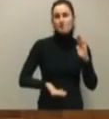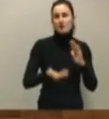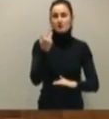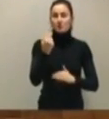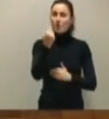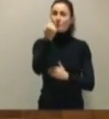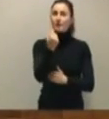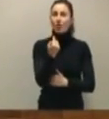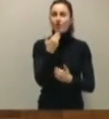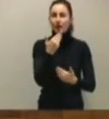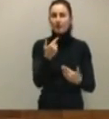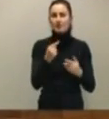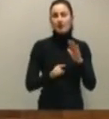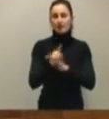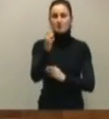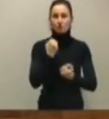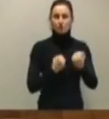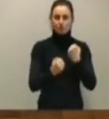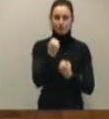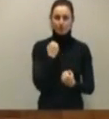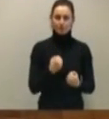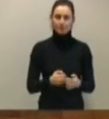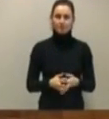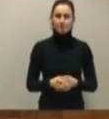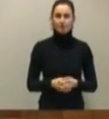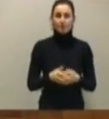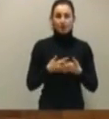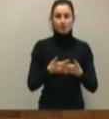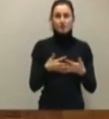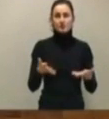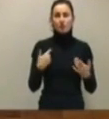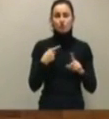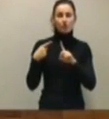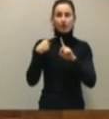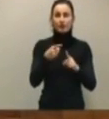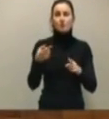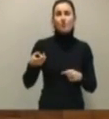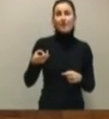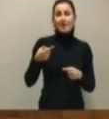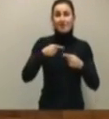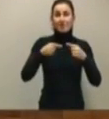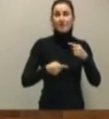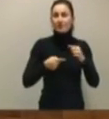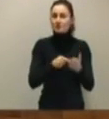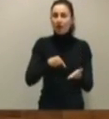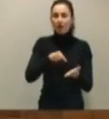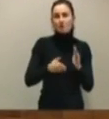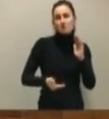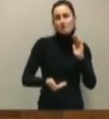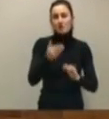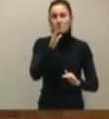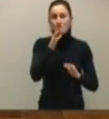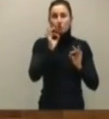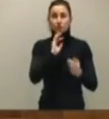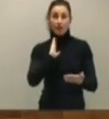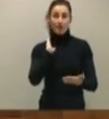vendrá obligadamente por el crecimiento económico. El cumplimiento de objetivos de déficit cada vez más exigentes en mitad de